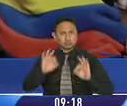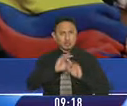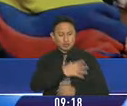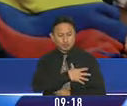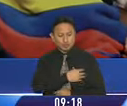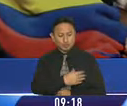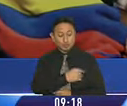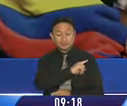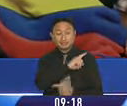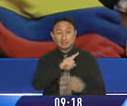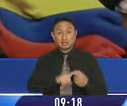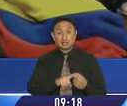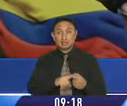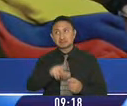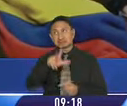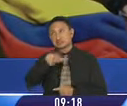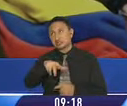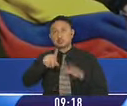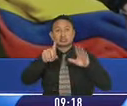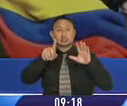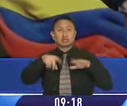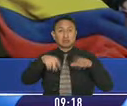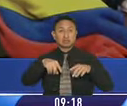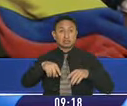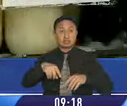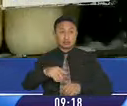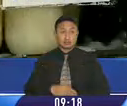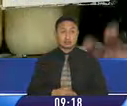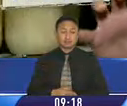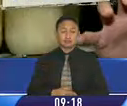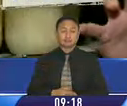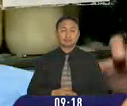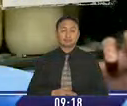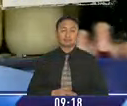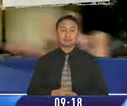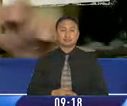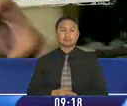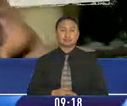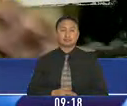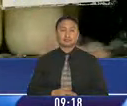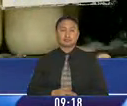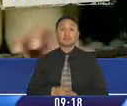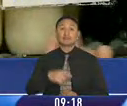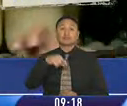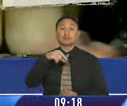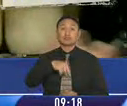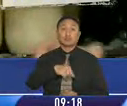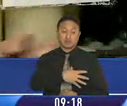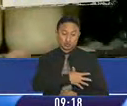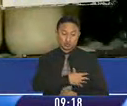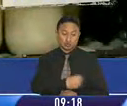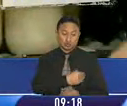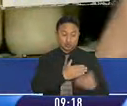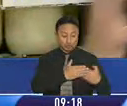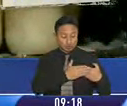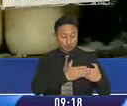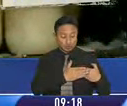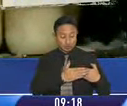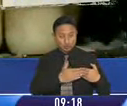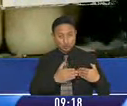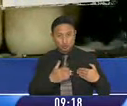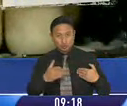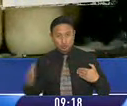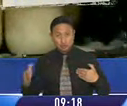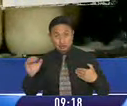menos hasta los primeros 3 o 6 meses de nacidos de los niños. De tal manera que no se pierda esta etapa de la lactancia y la